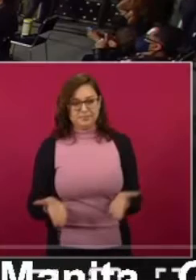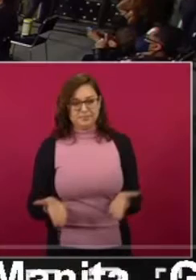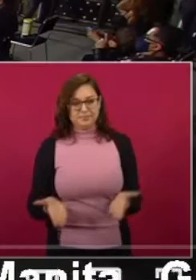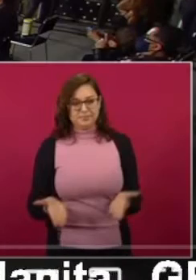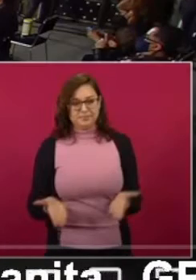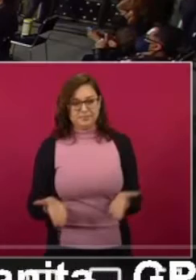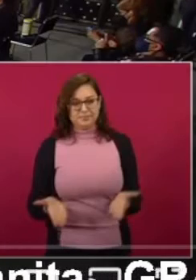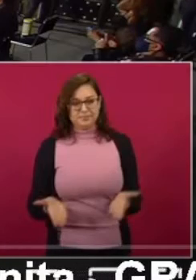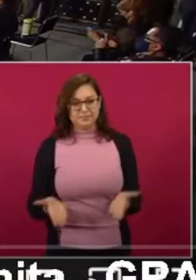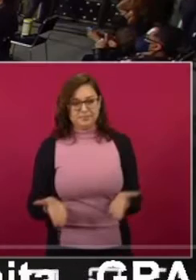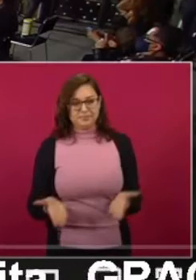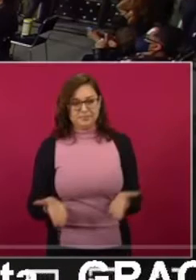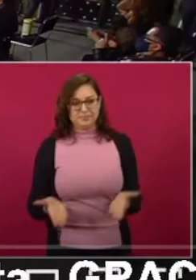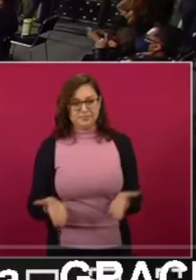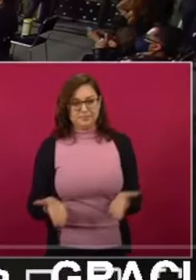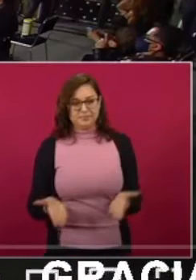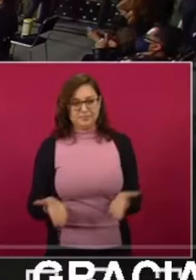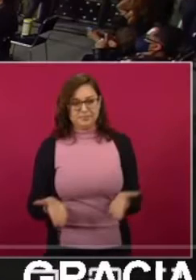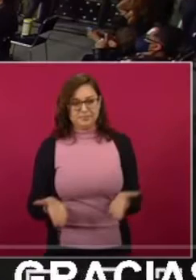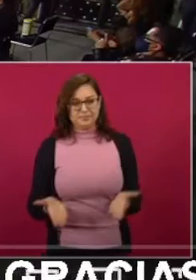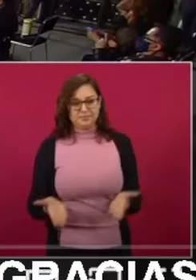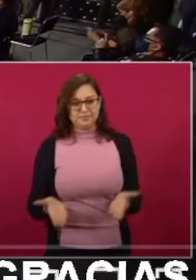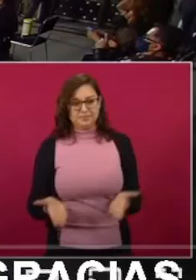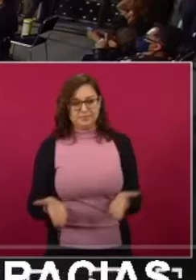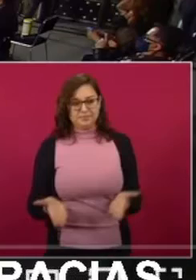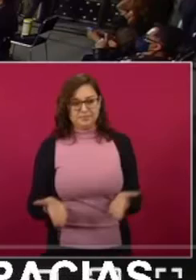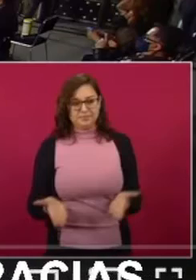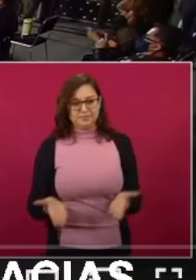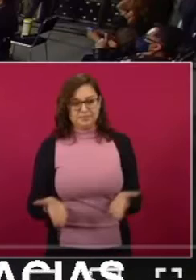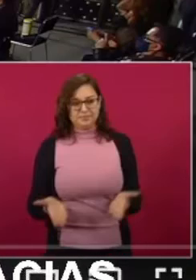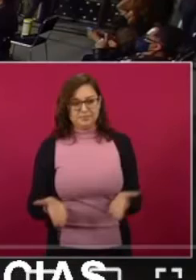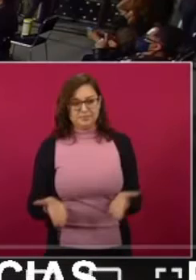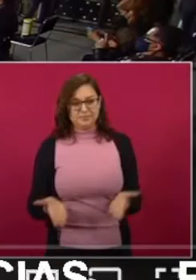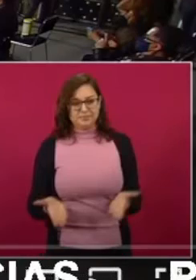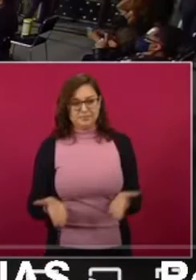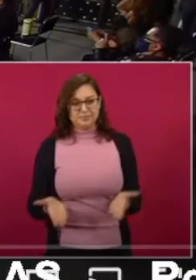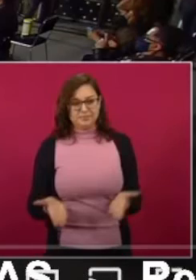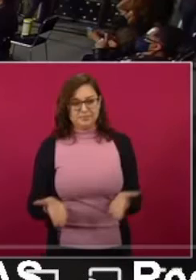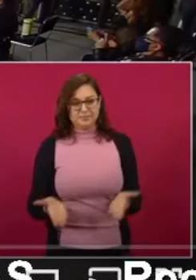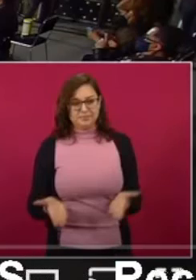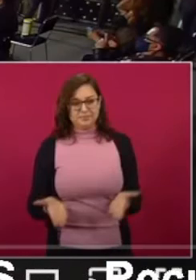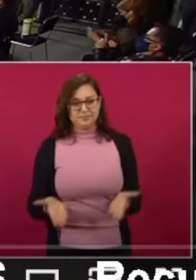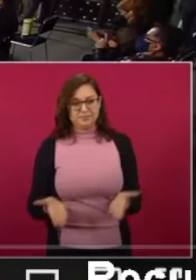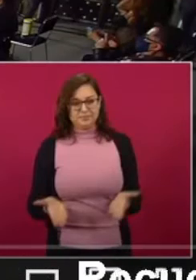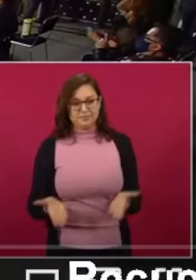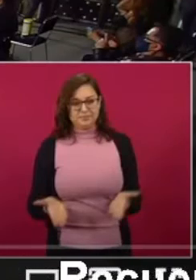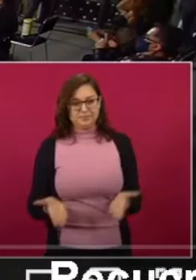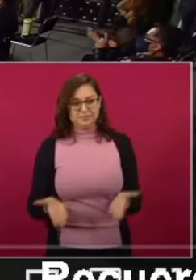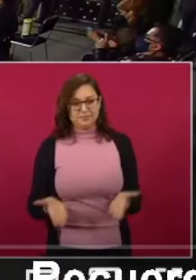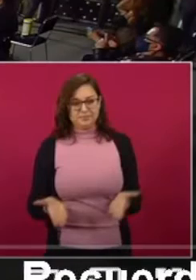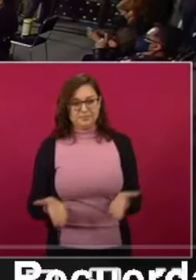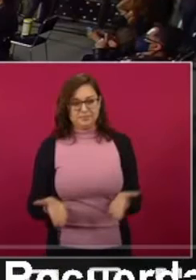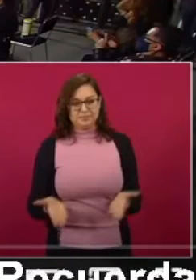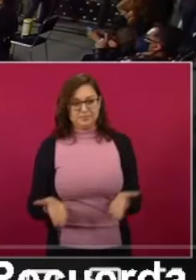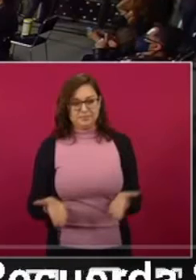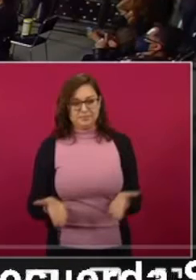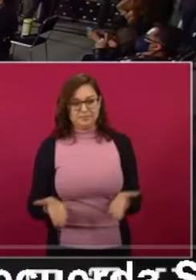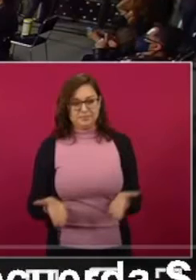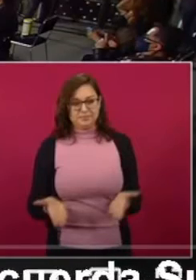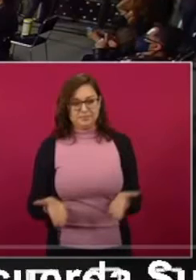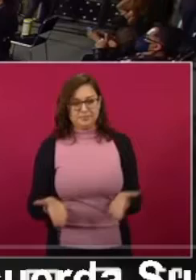un refrigerador y que no tiene las luces toda la noche prendidas